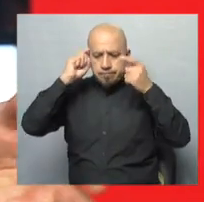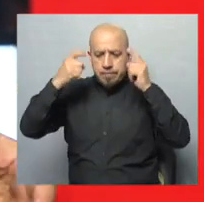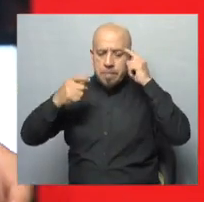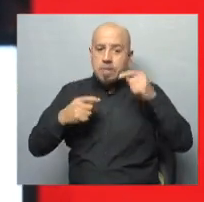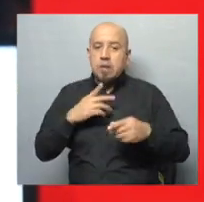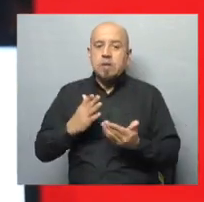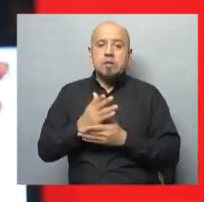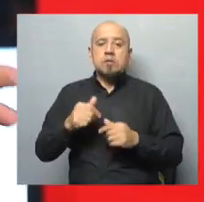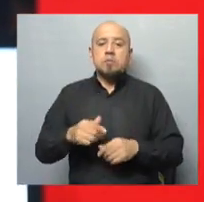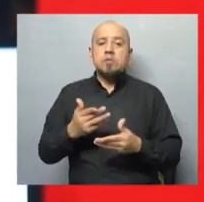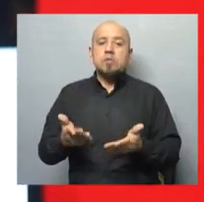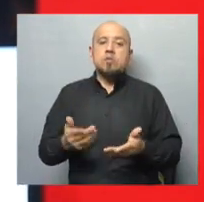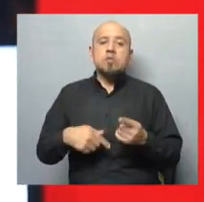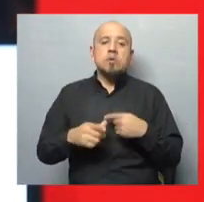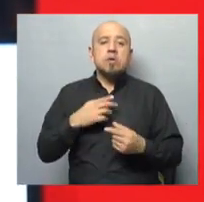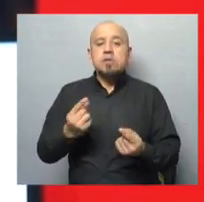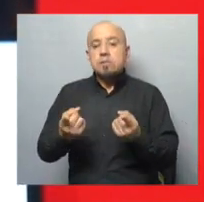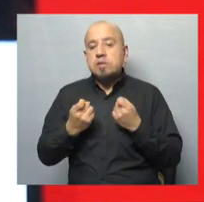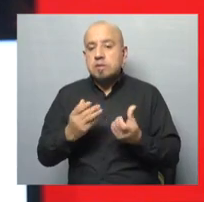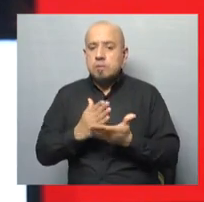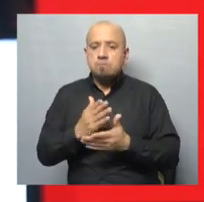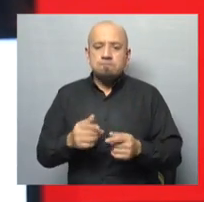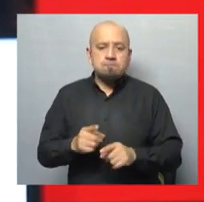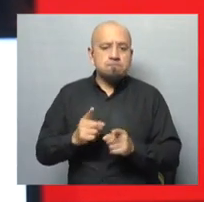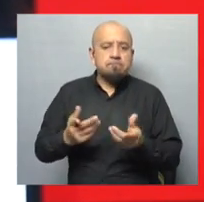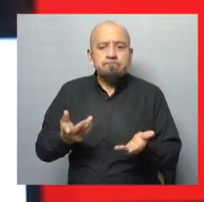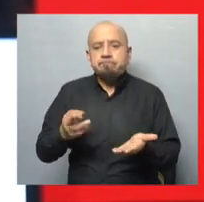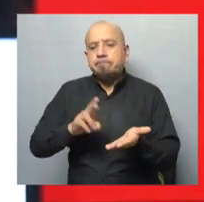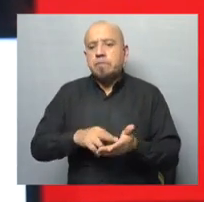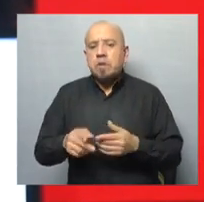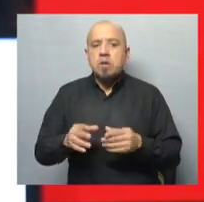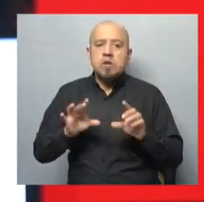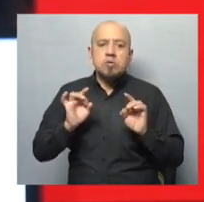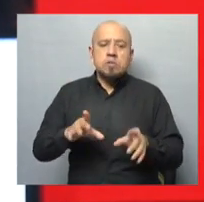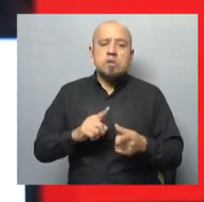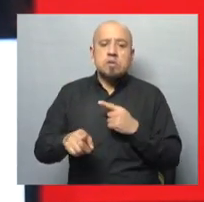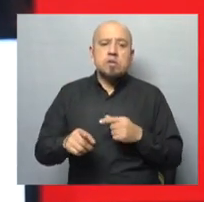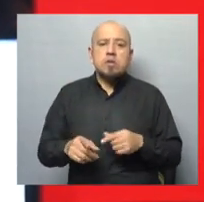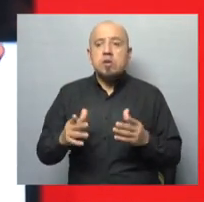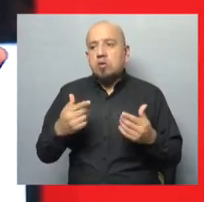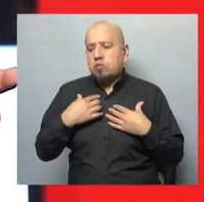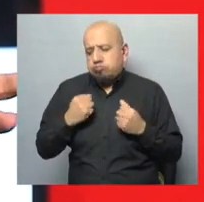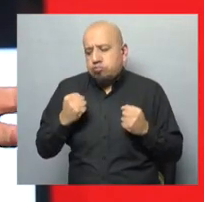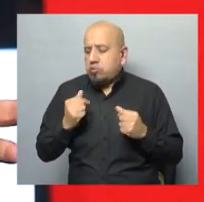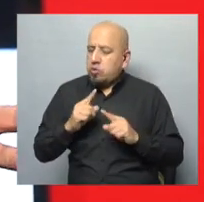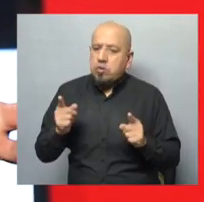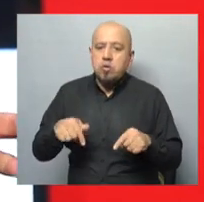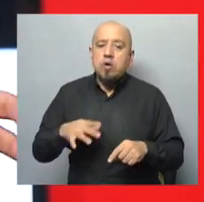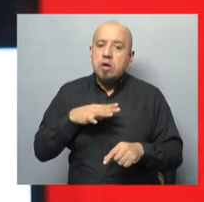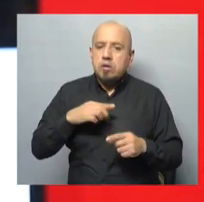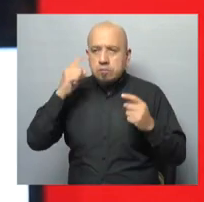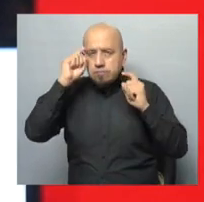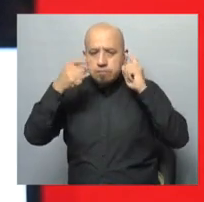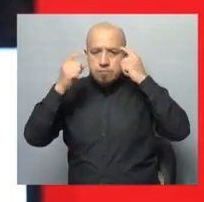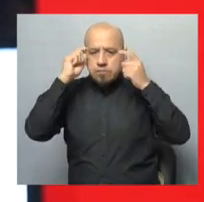inevitables que son necesarios no no no no resolvemos esto con la camiseta celeste nomás lo resolvemos con las cosas que le vamos poniendo a